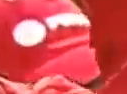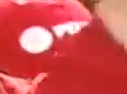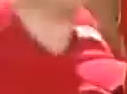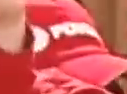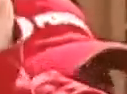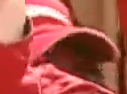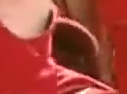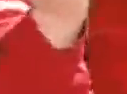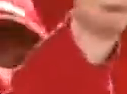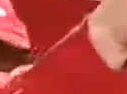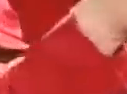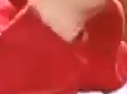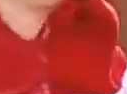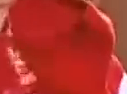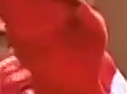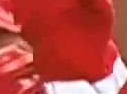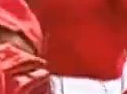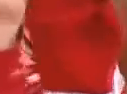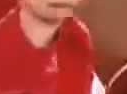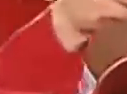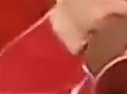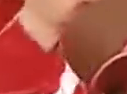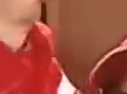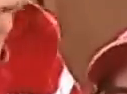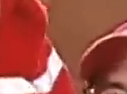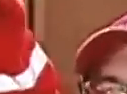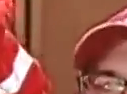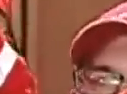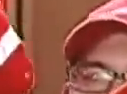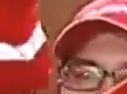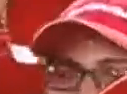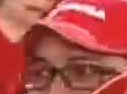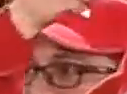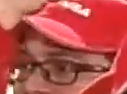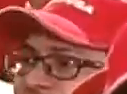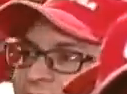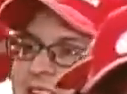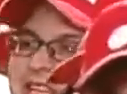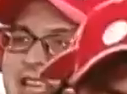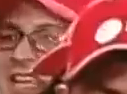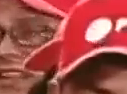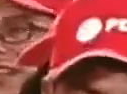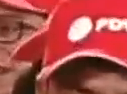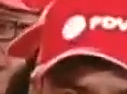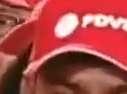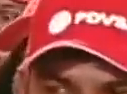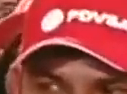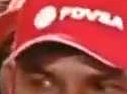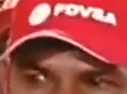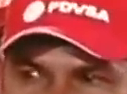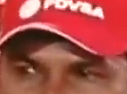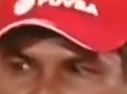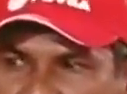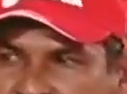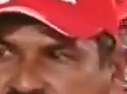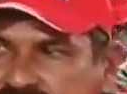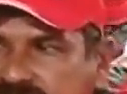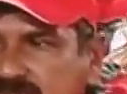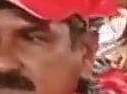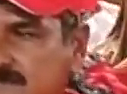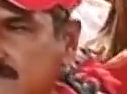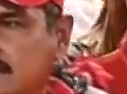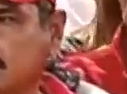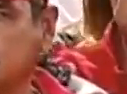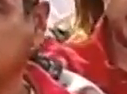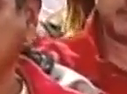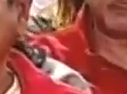golpe petrolero duró 63 días y se extendió hasta febrero de 2003 y paralizó la actividad económica.